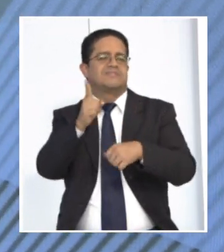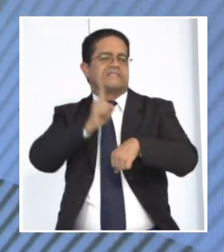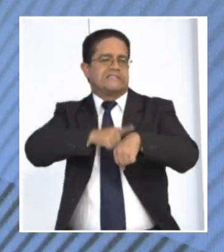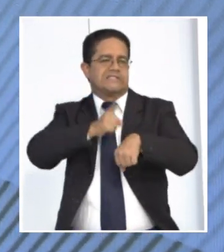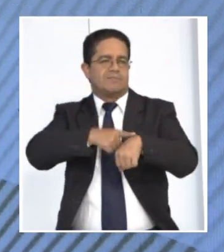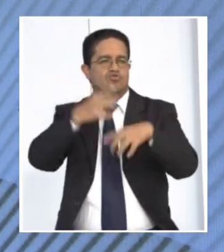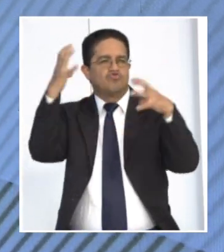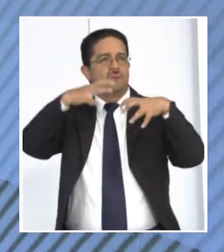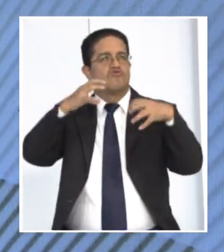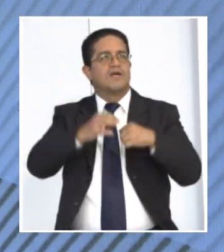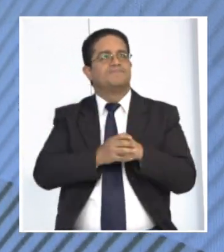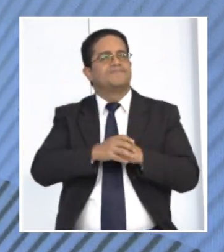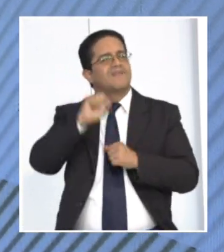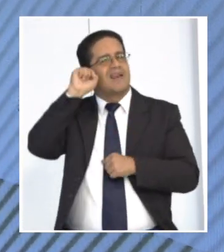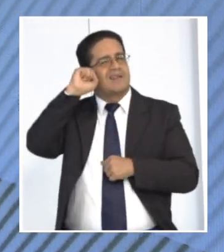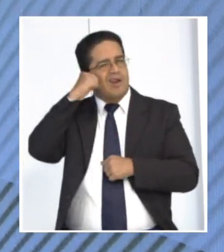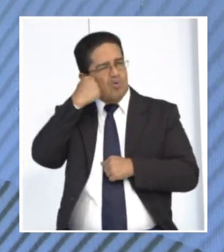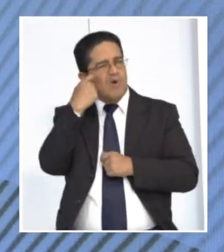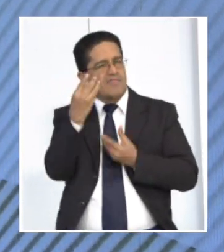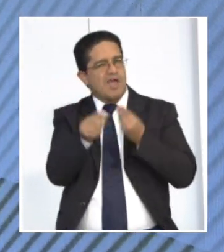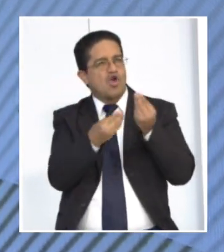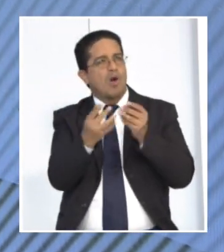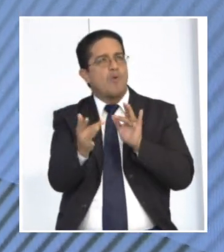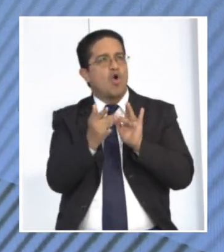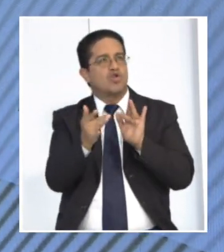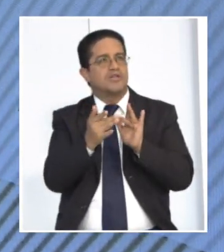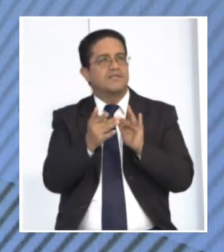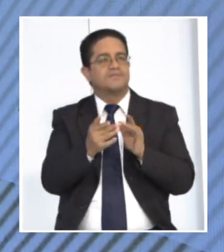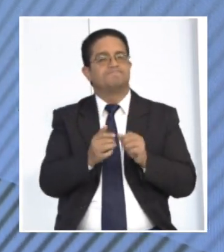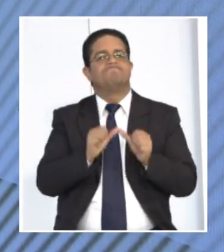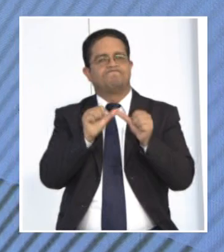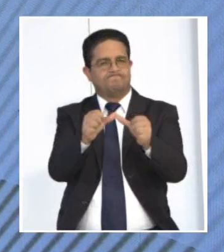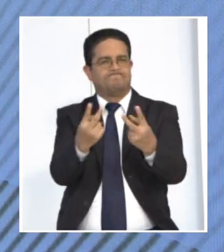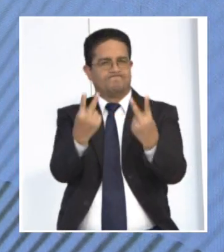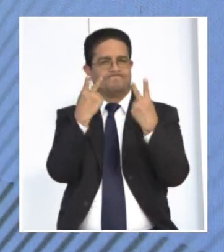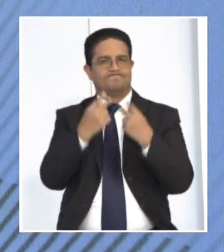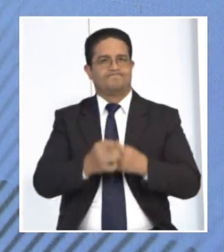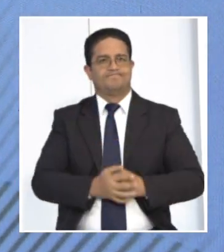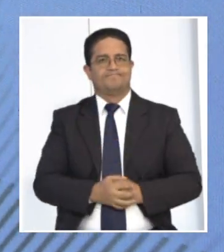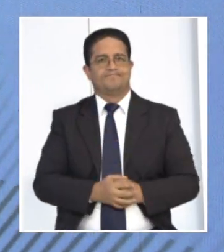las redes, @salud_gb, @DanielaJSalas. Volvemos.